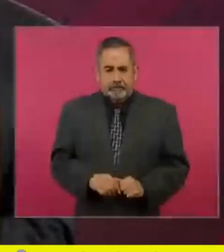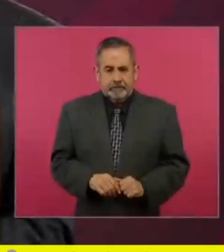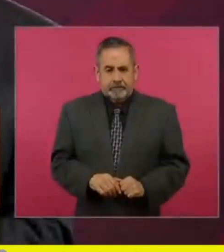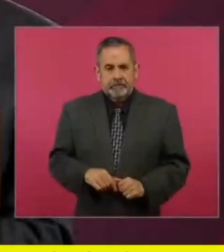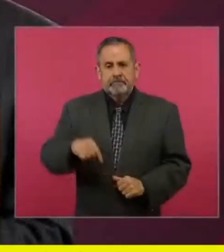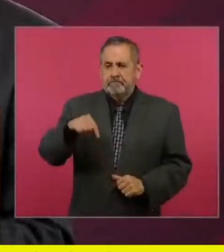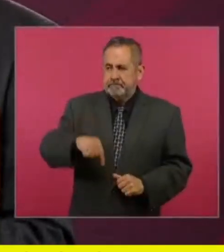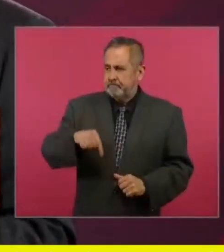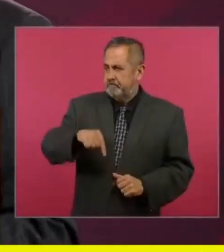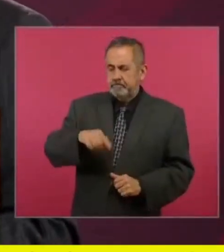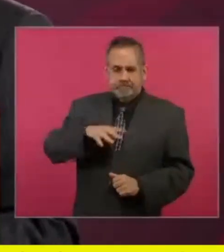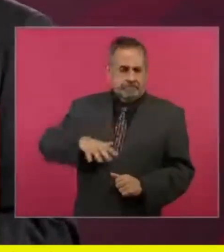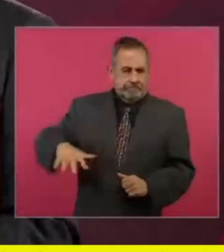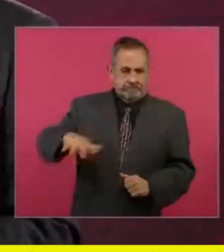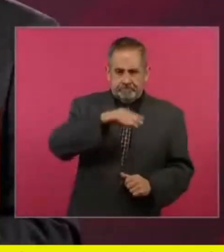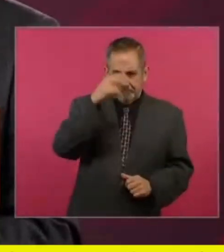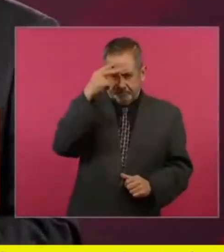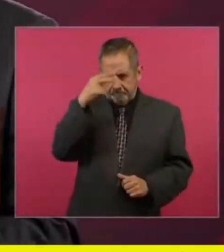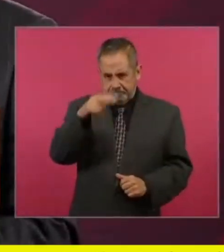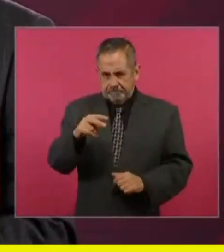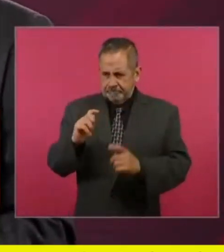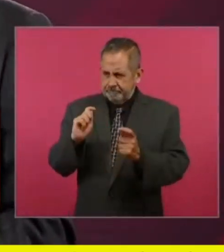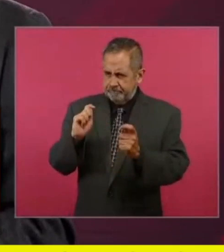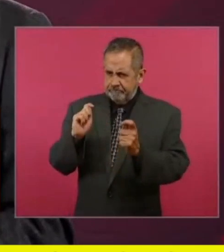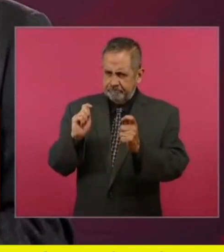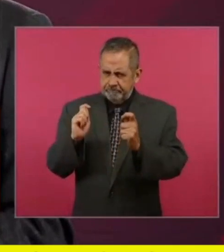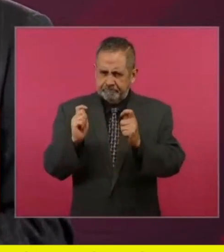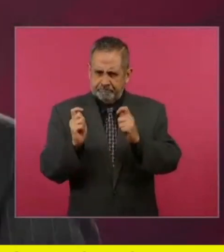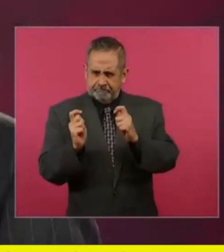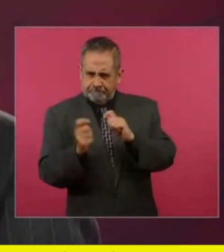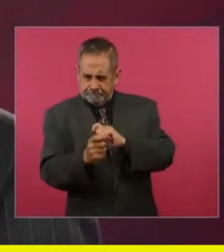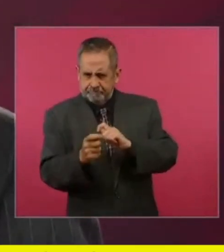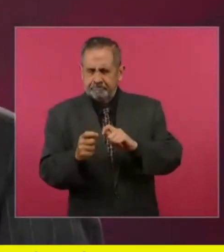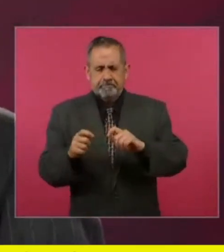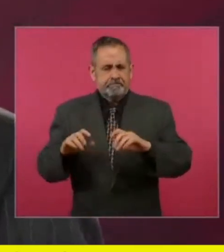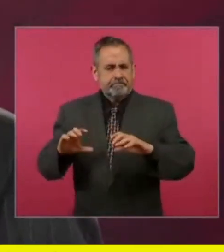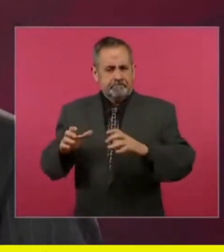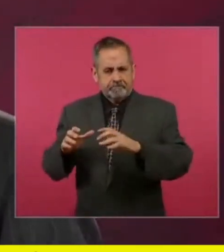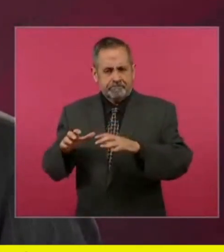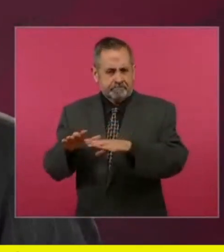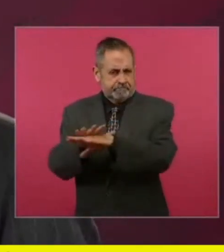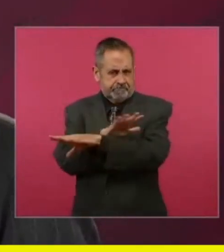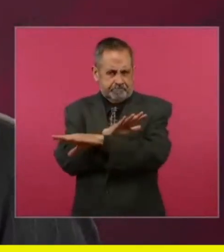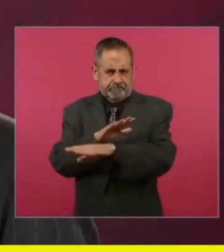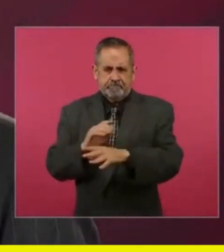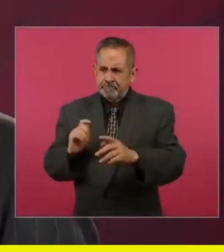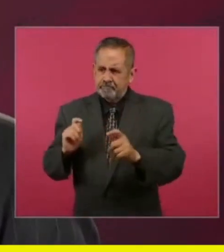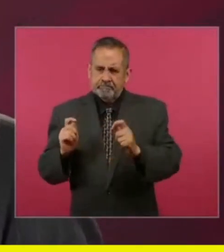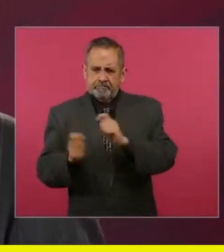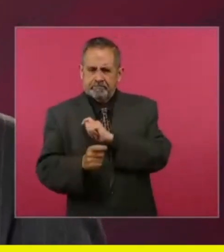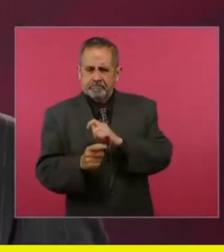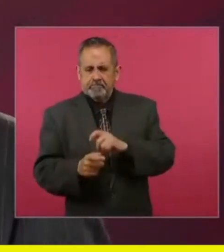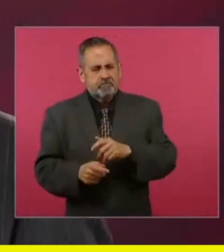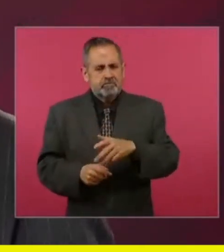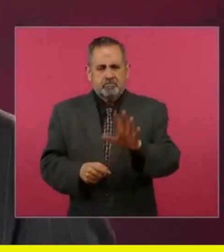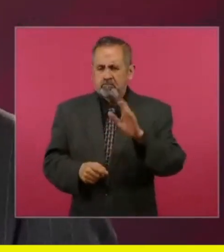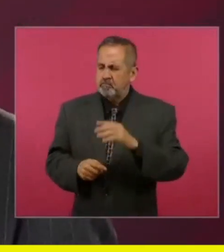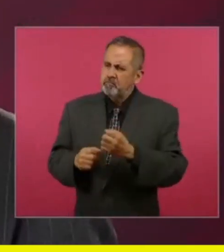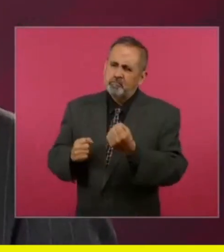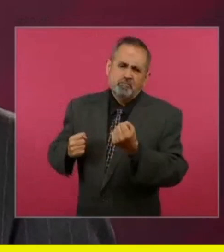transformación el movimiento de cambio tiene mucho